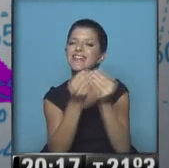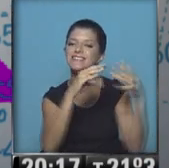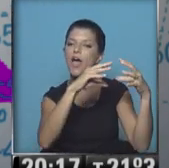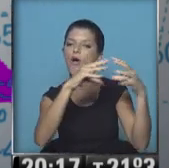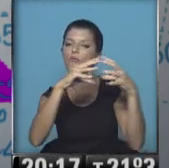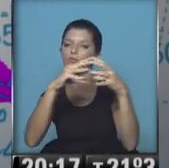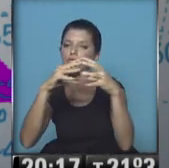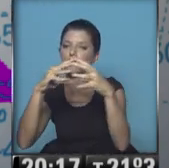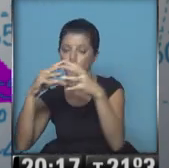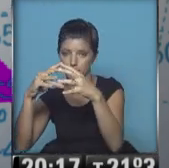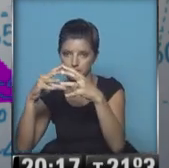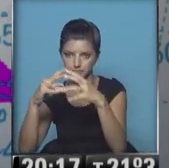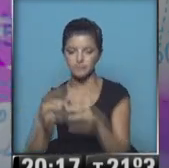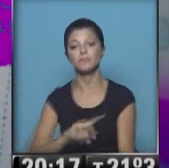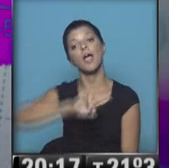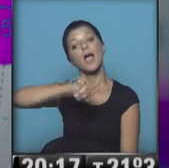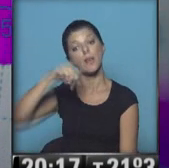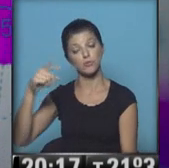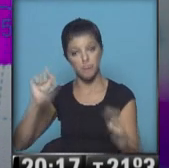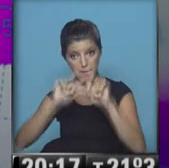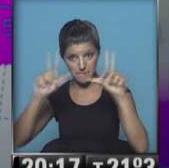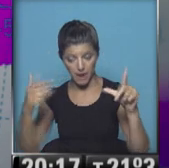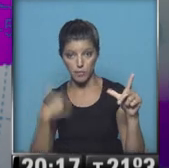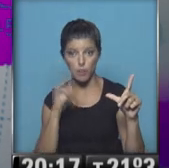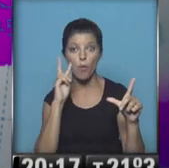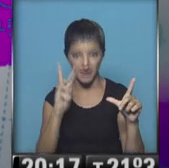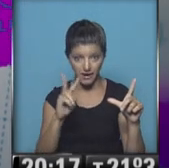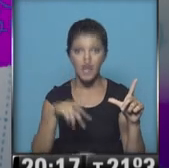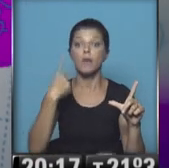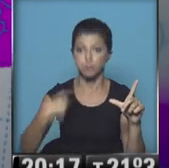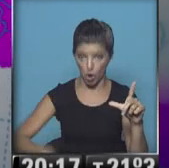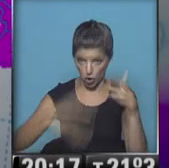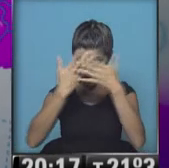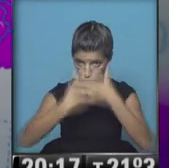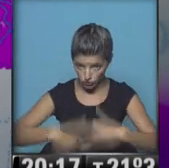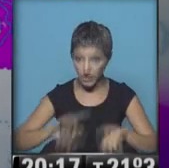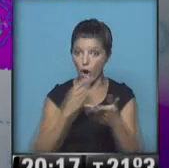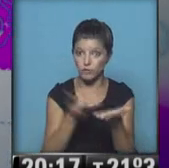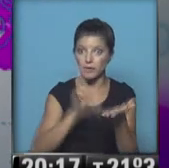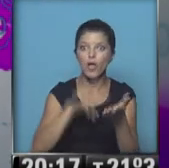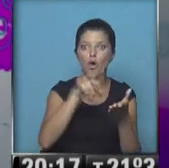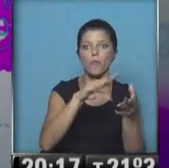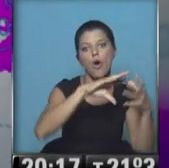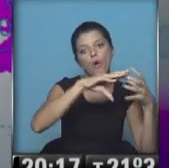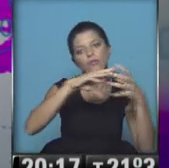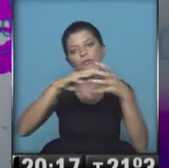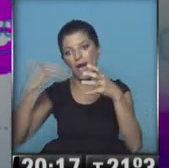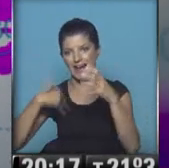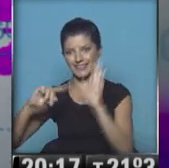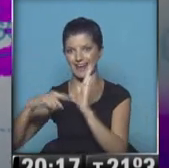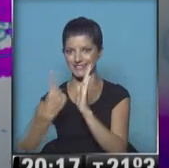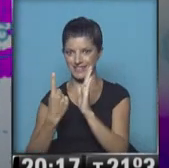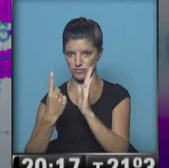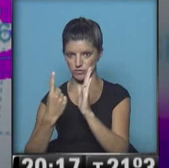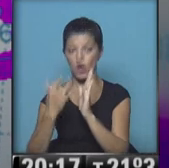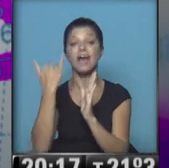el noreste. En la próxima imagen podemos observar cómo en color rosa se va desplazando más hacia la zona central de nuestro país. Ya a partir